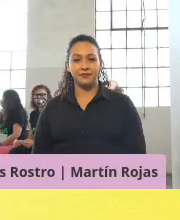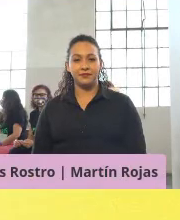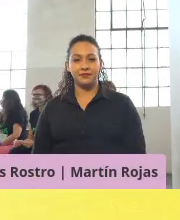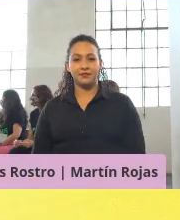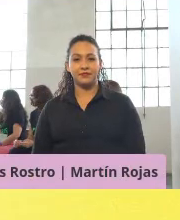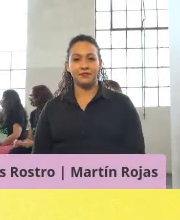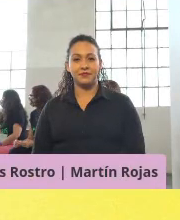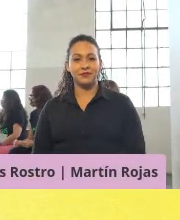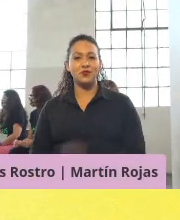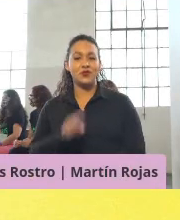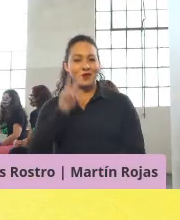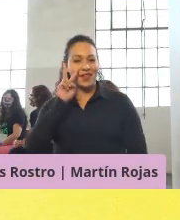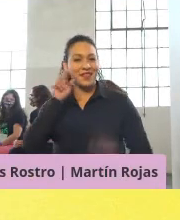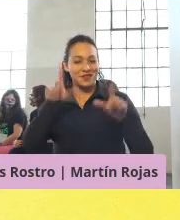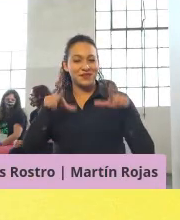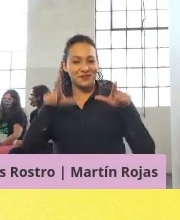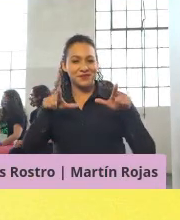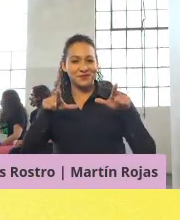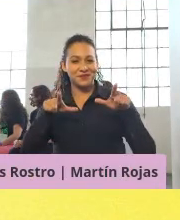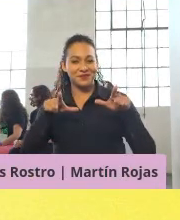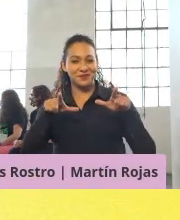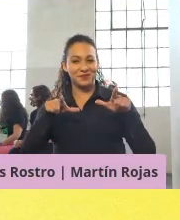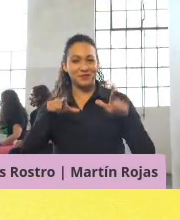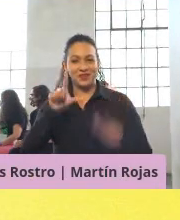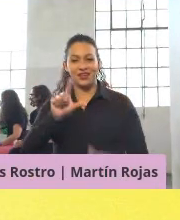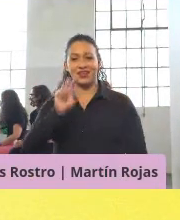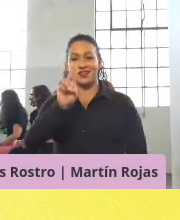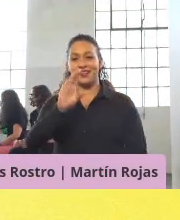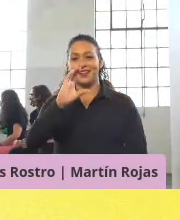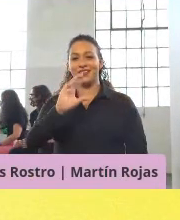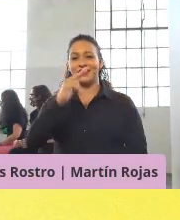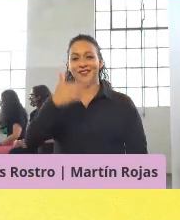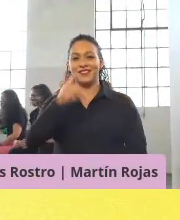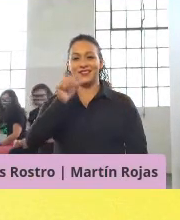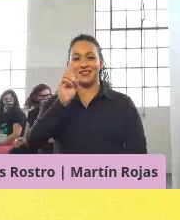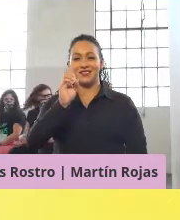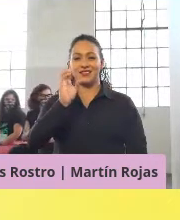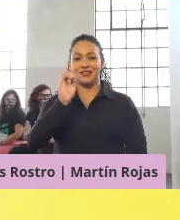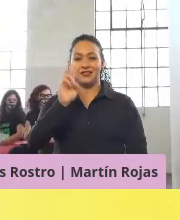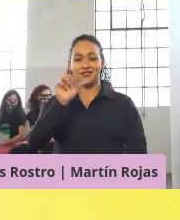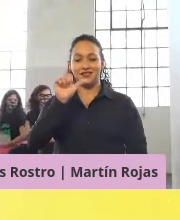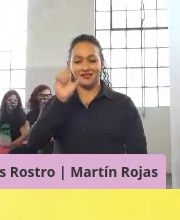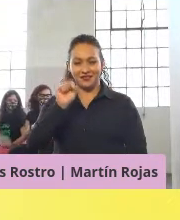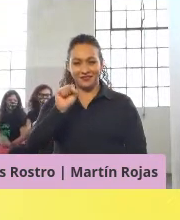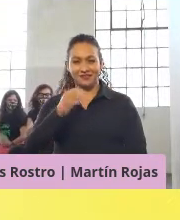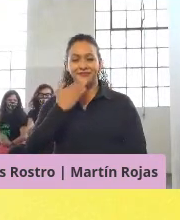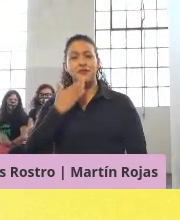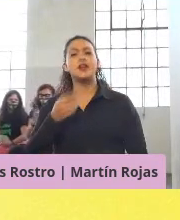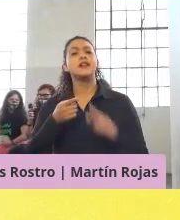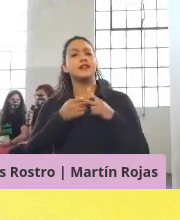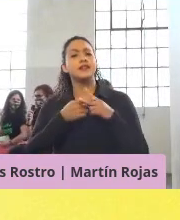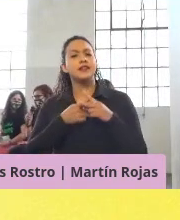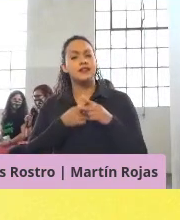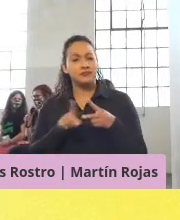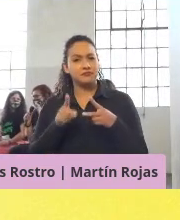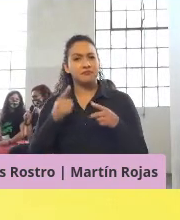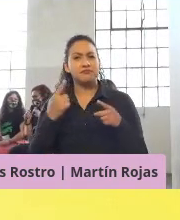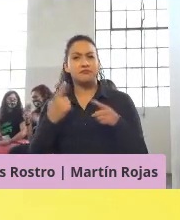página. Buenísimo. Luchadoras. Seguimos con las fieras.